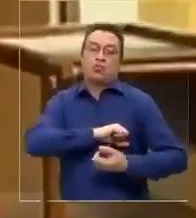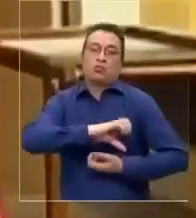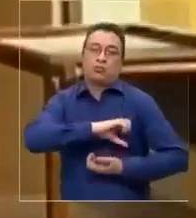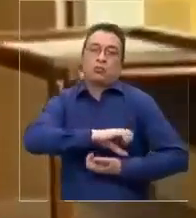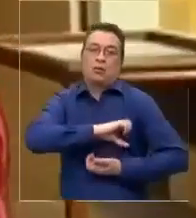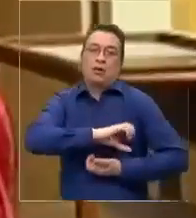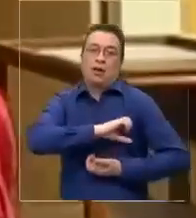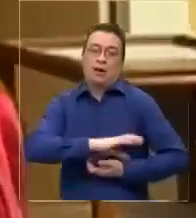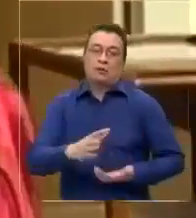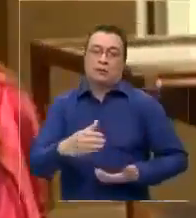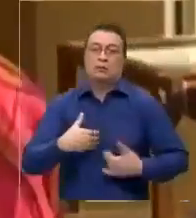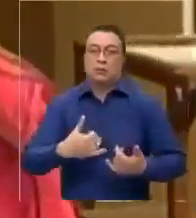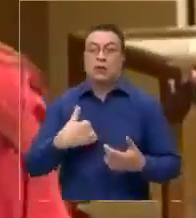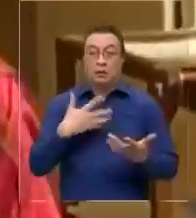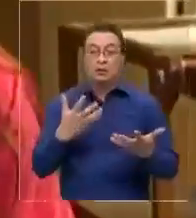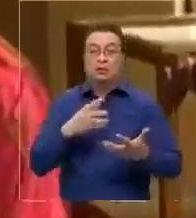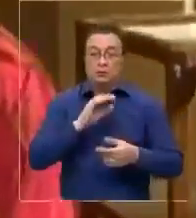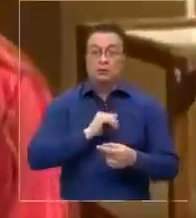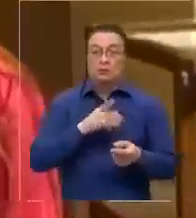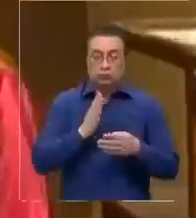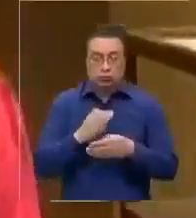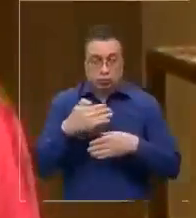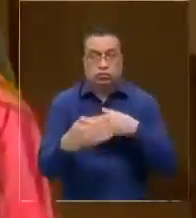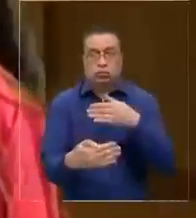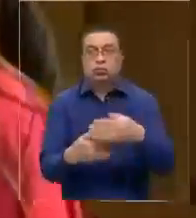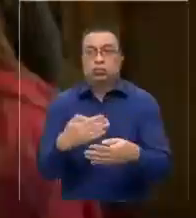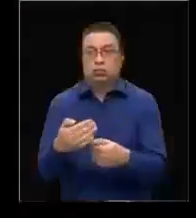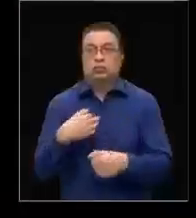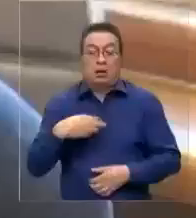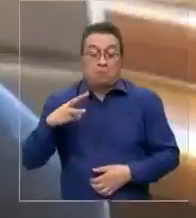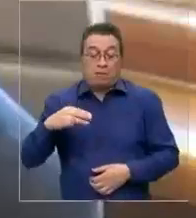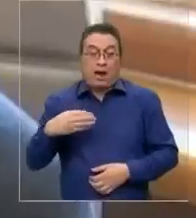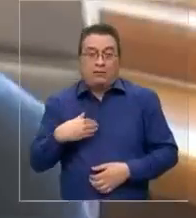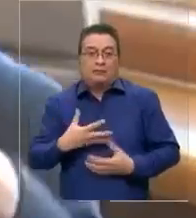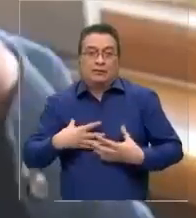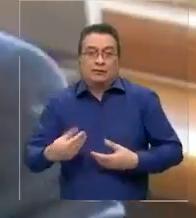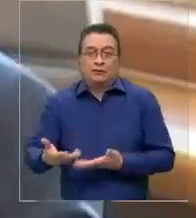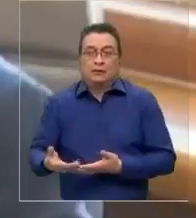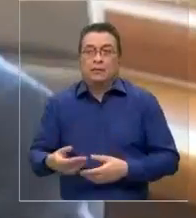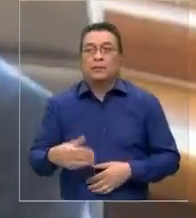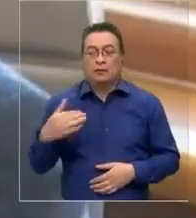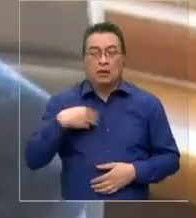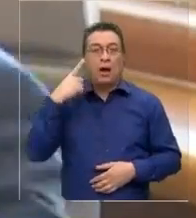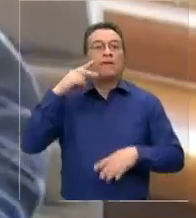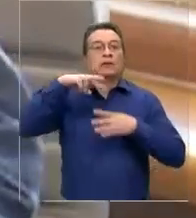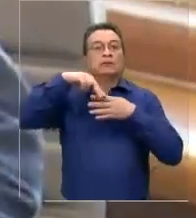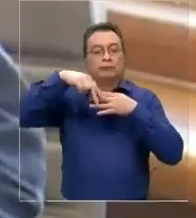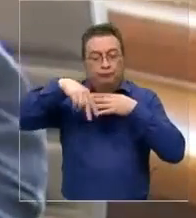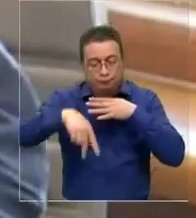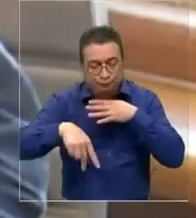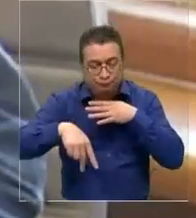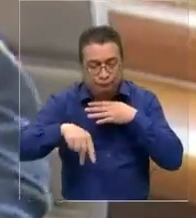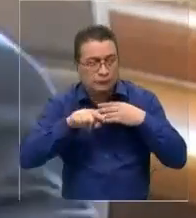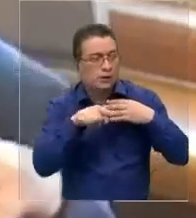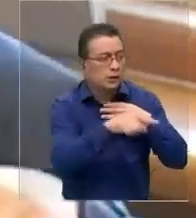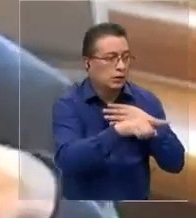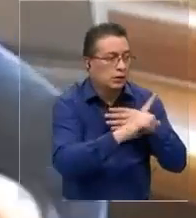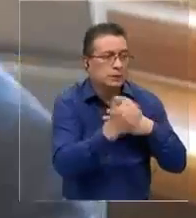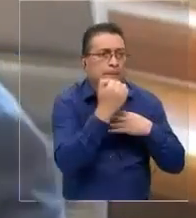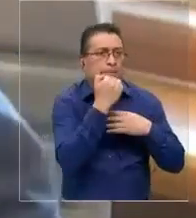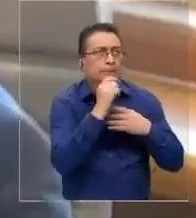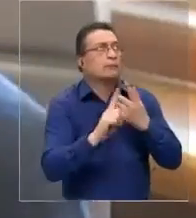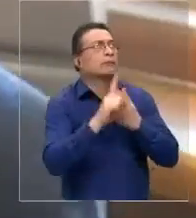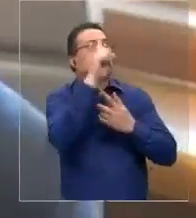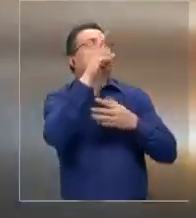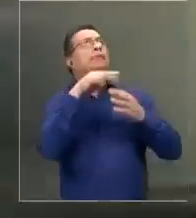viendo cómo, insisto, agarrarle el ritmo, van haciendo mamá. Yo todavía bajo de repente a un piso y trato de ir a un lugar y después me tengo que volver